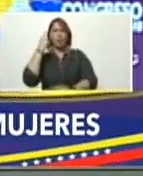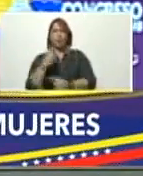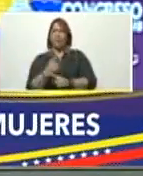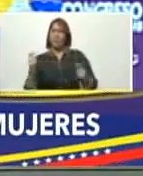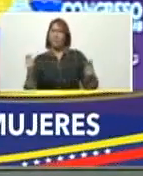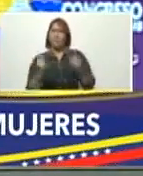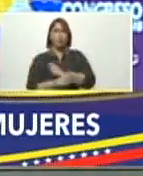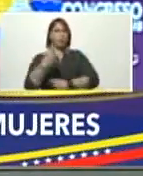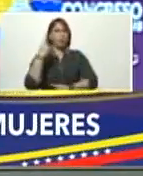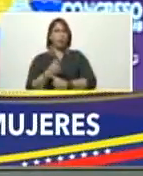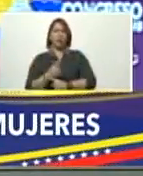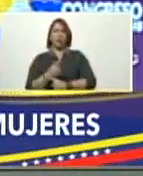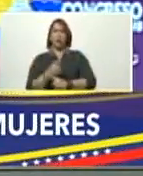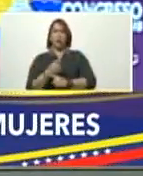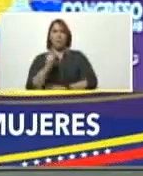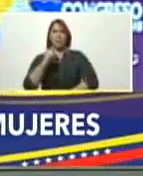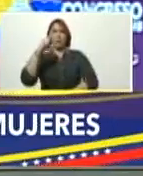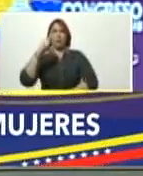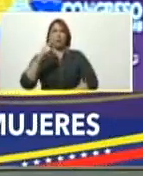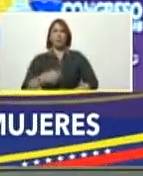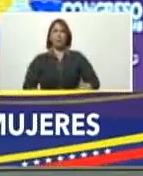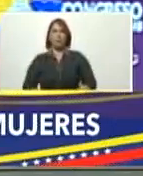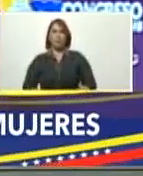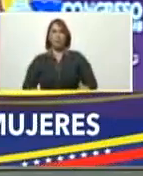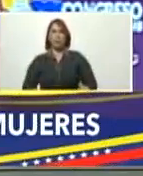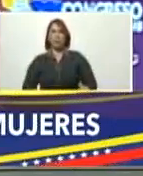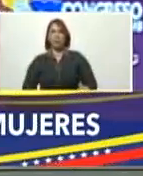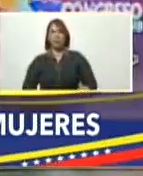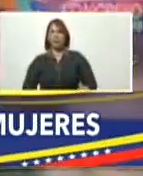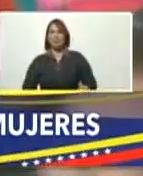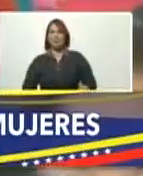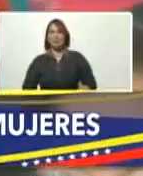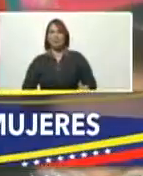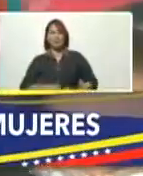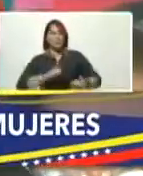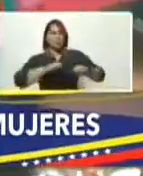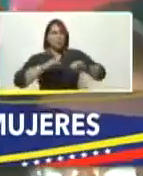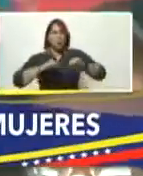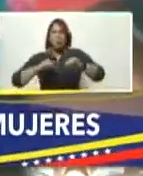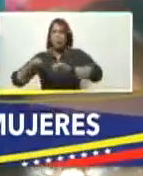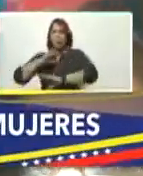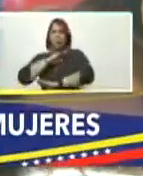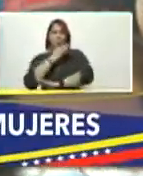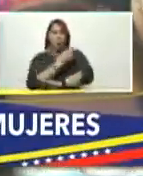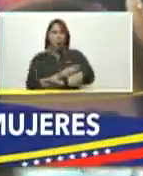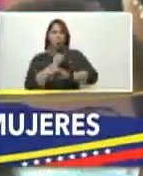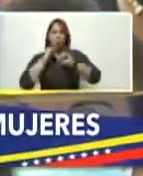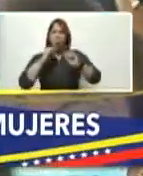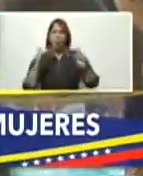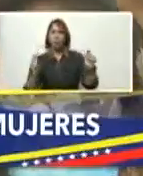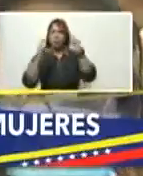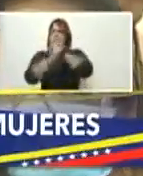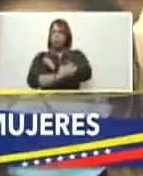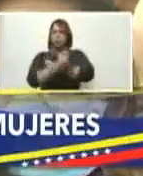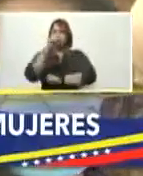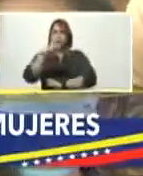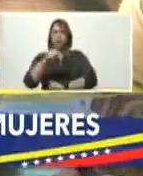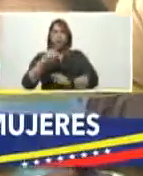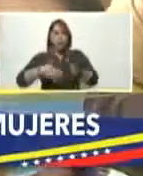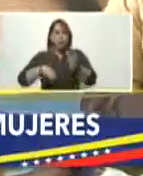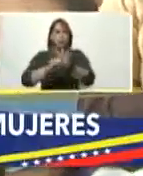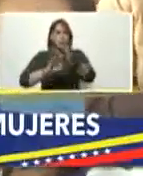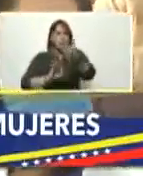ser cambiado en mayúscula, con energía, con fuerza transformadora, con fuerza